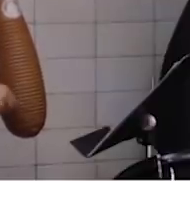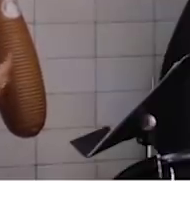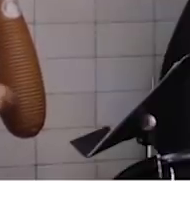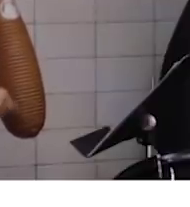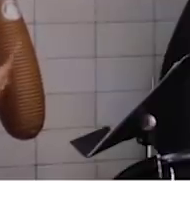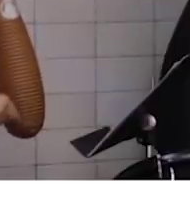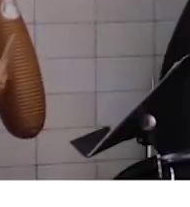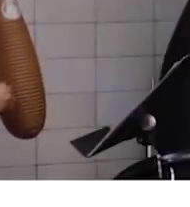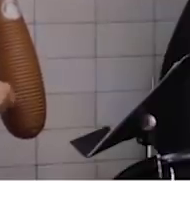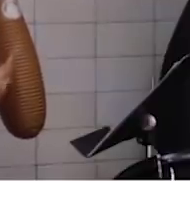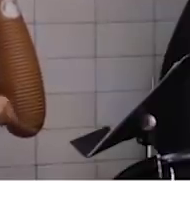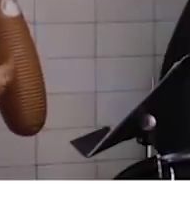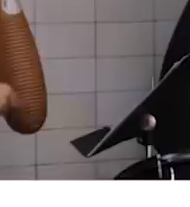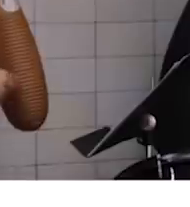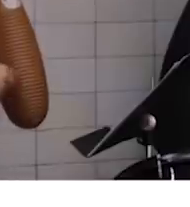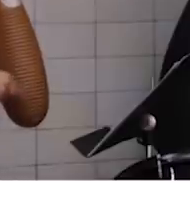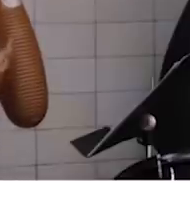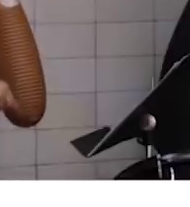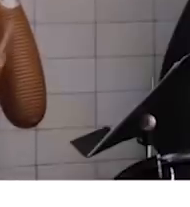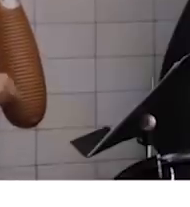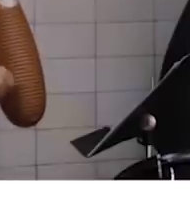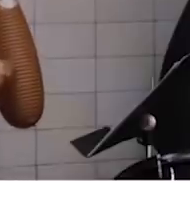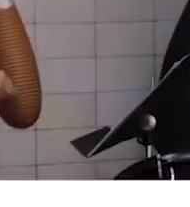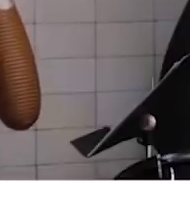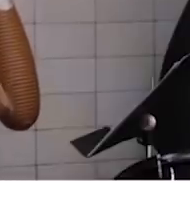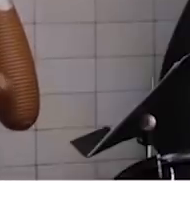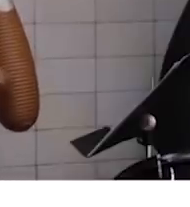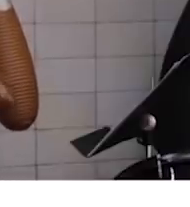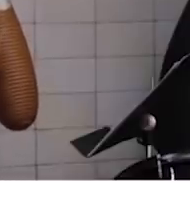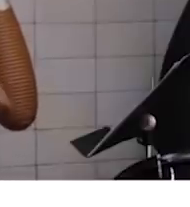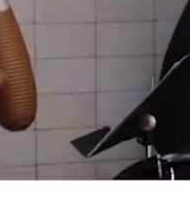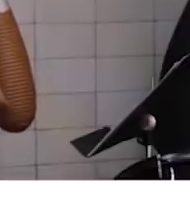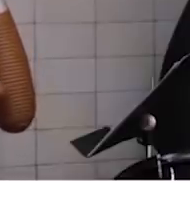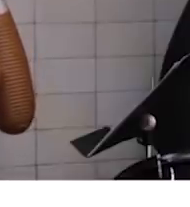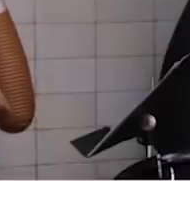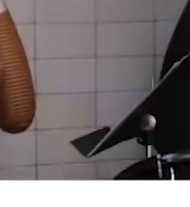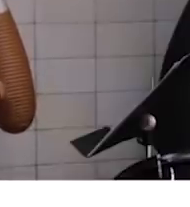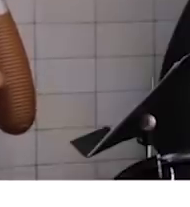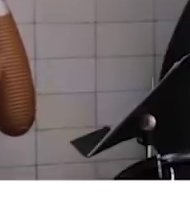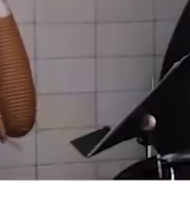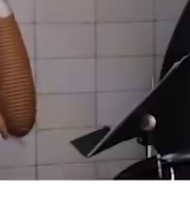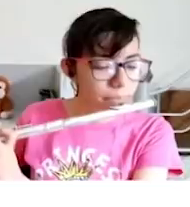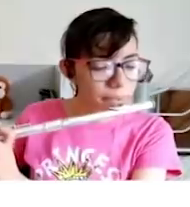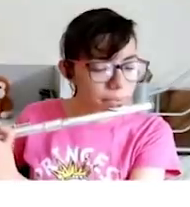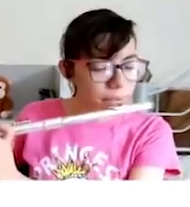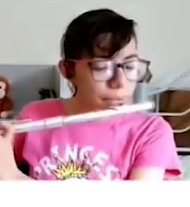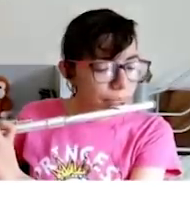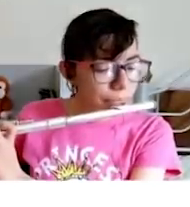Thank you.